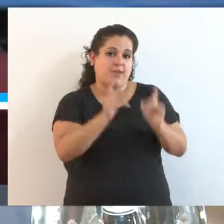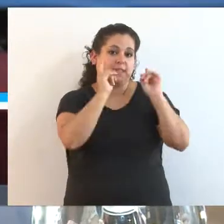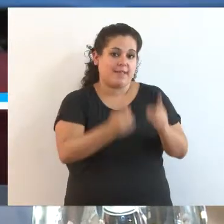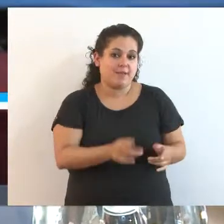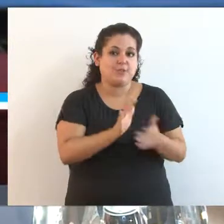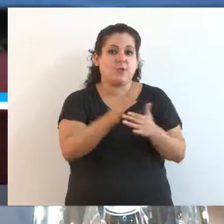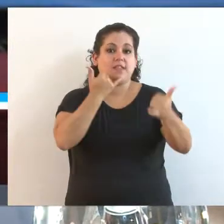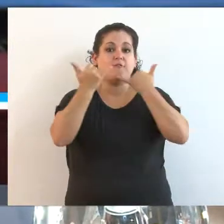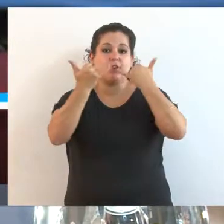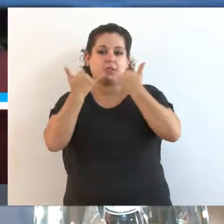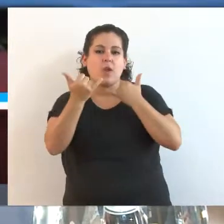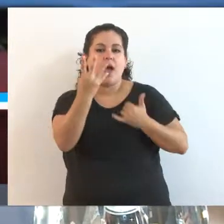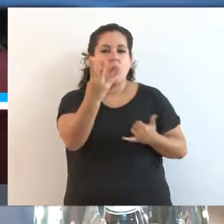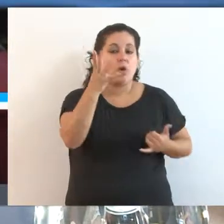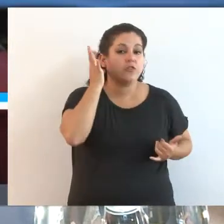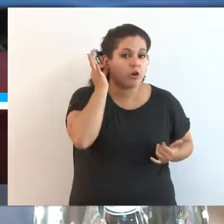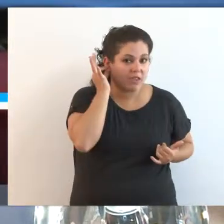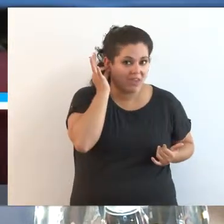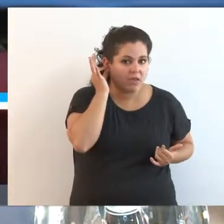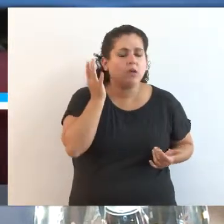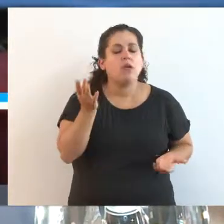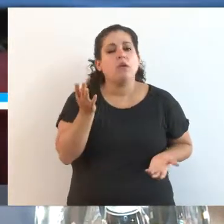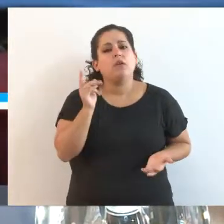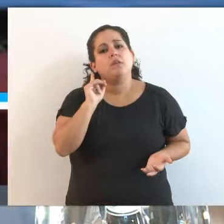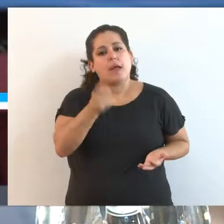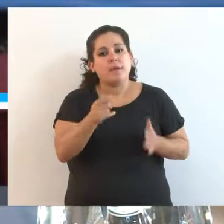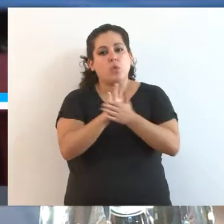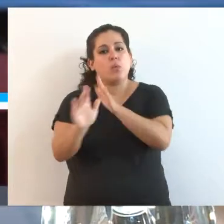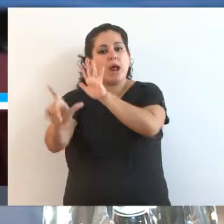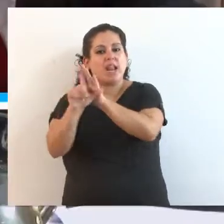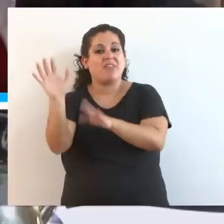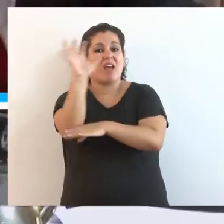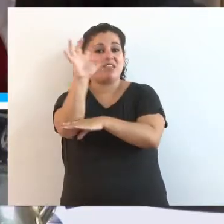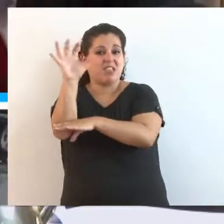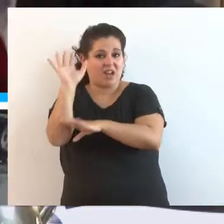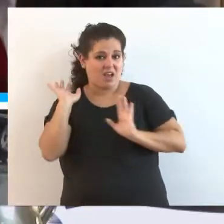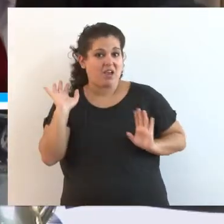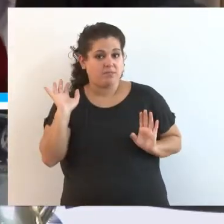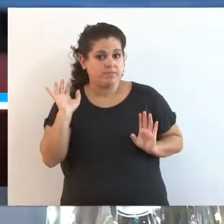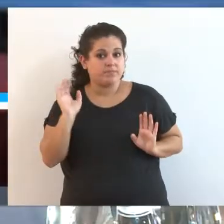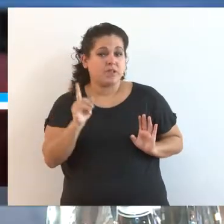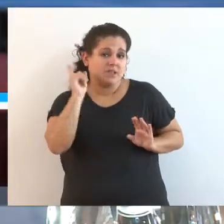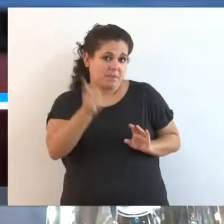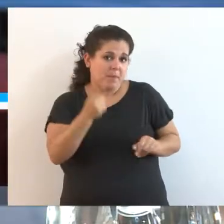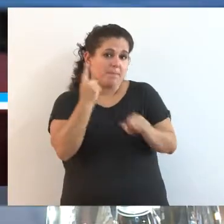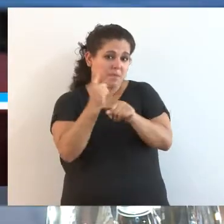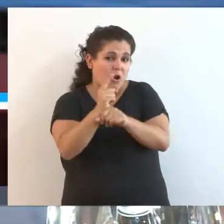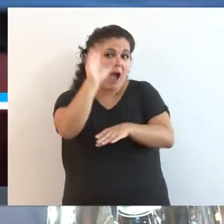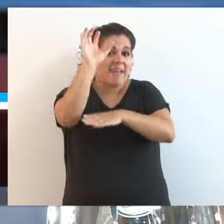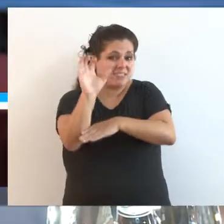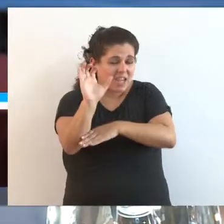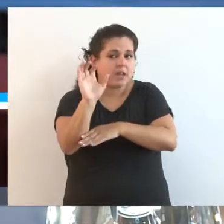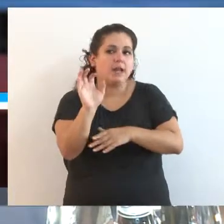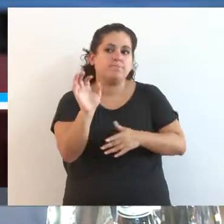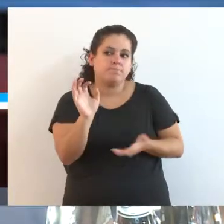partir de la licitación de la telefonía celular en 4G y la nueva ley de antenas nos permitan también,